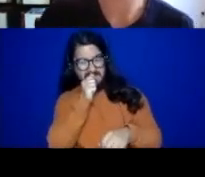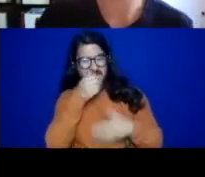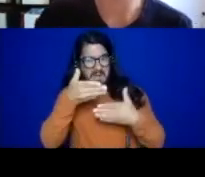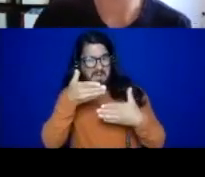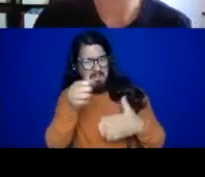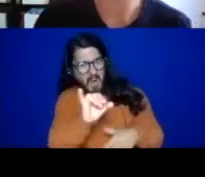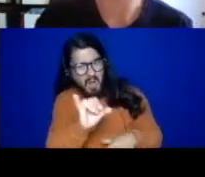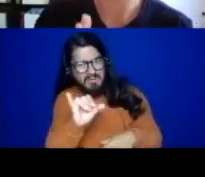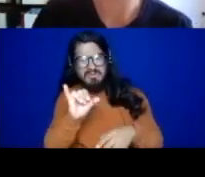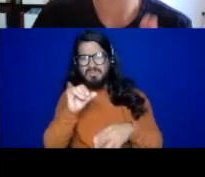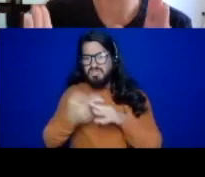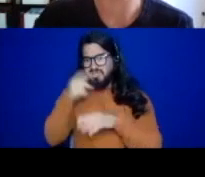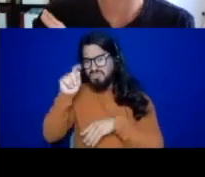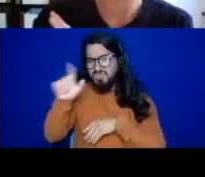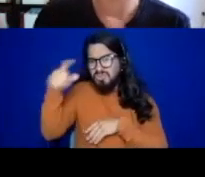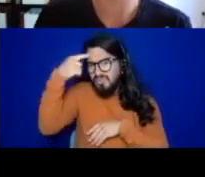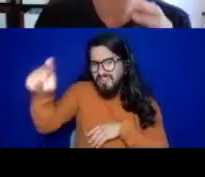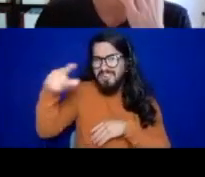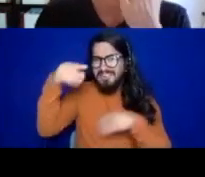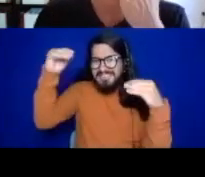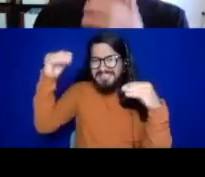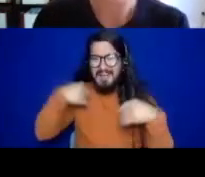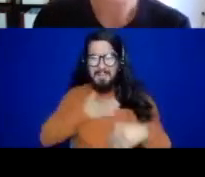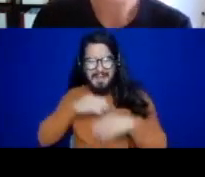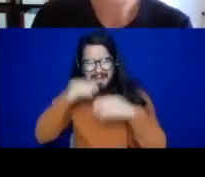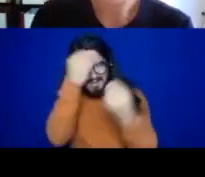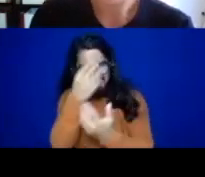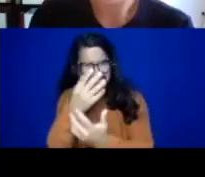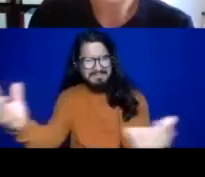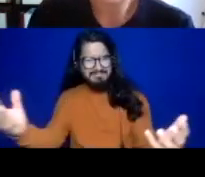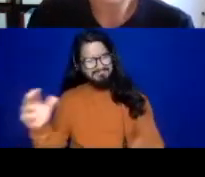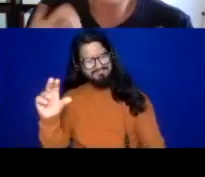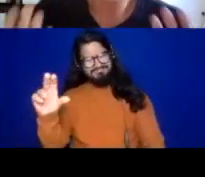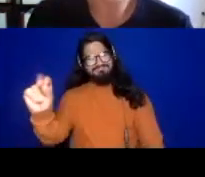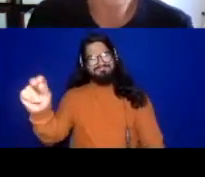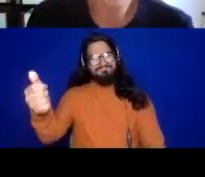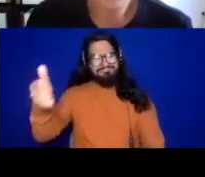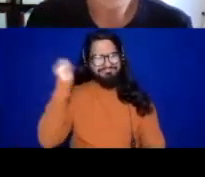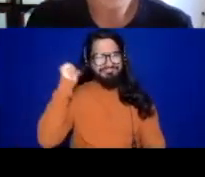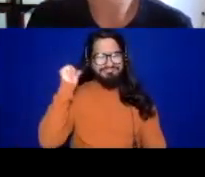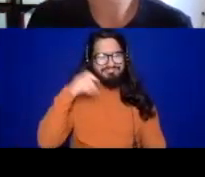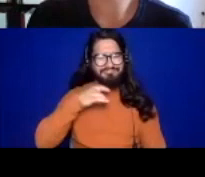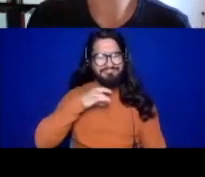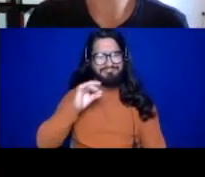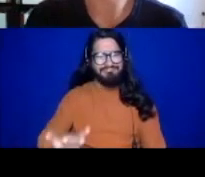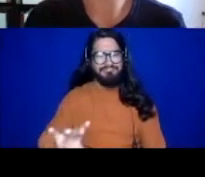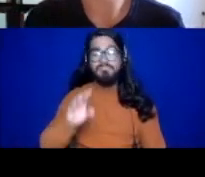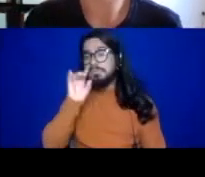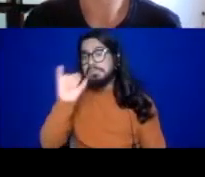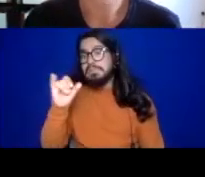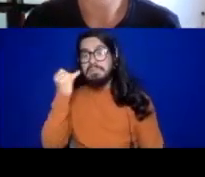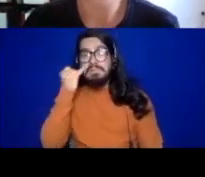mi privacidad. No quiero usar diferentes herramientas que venden mi información